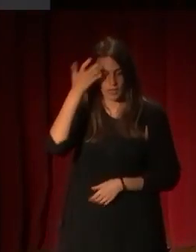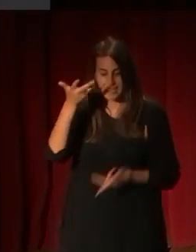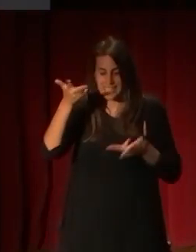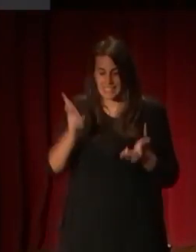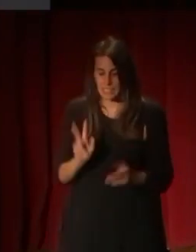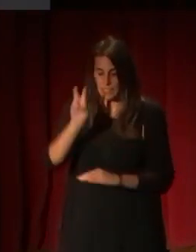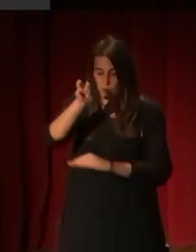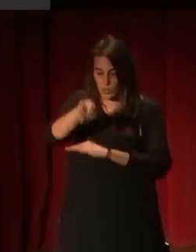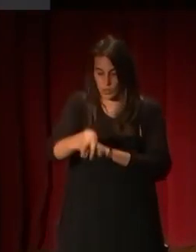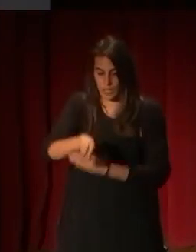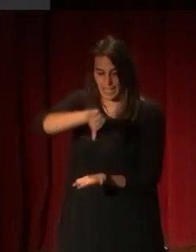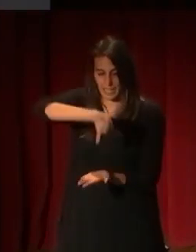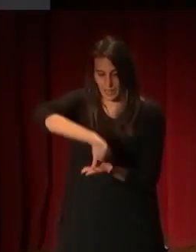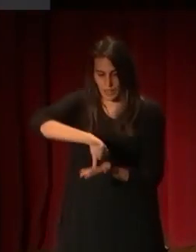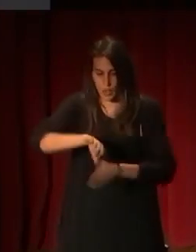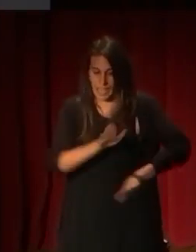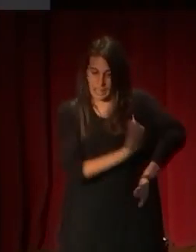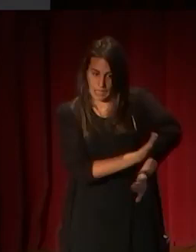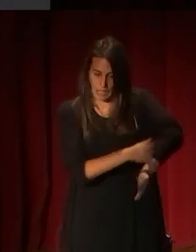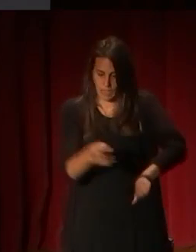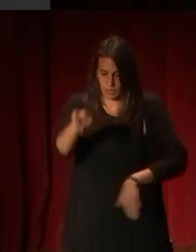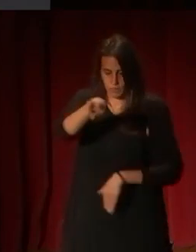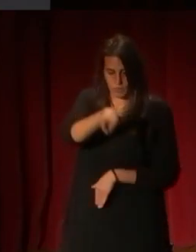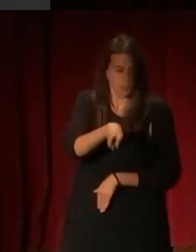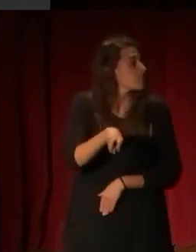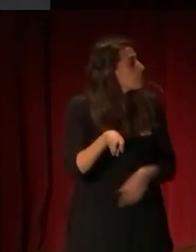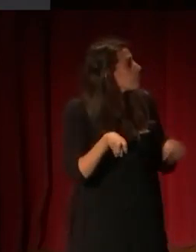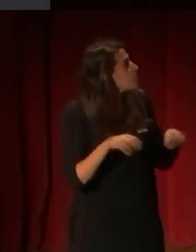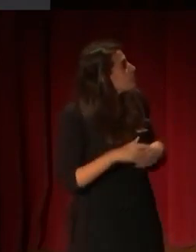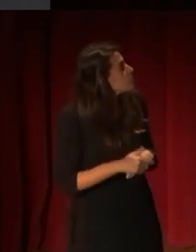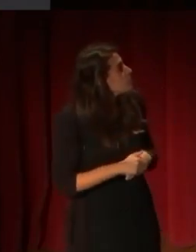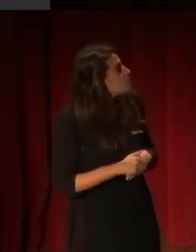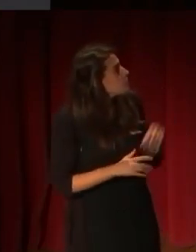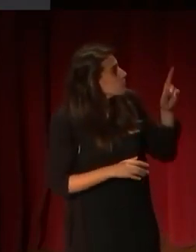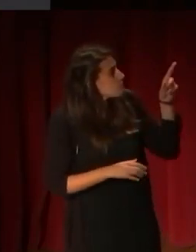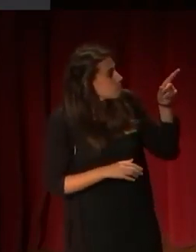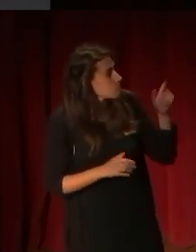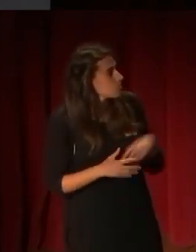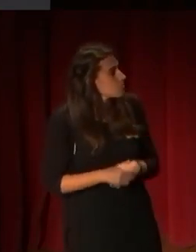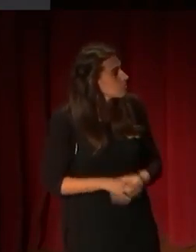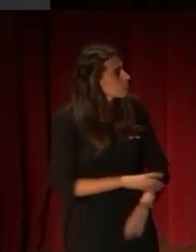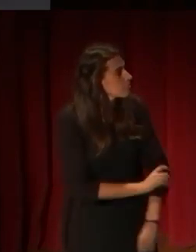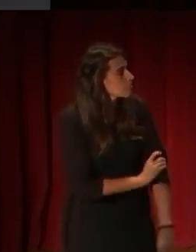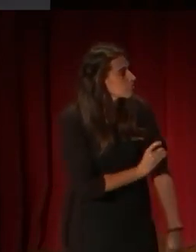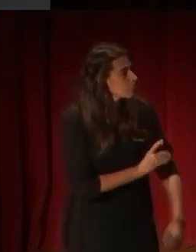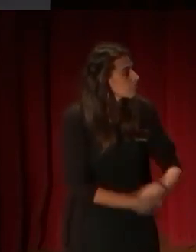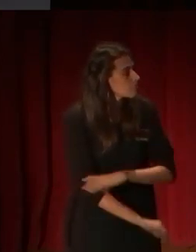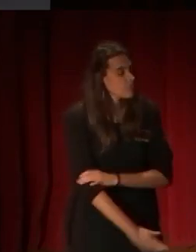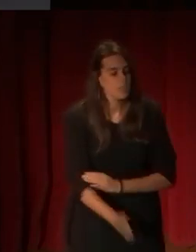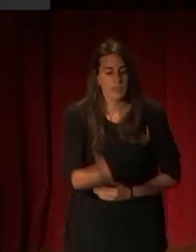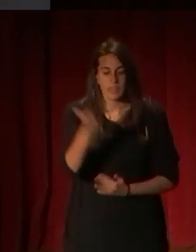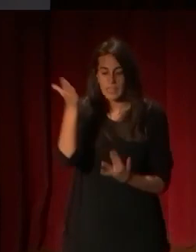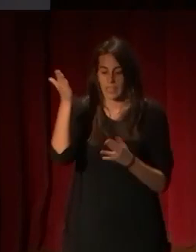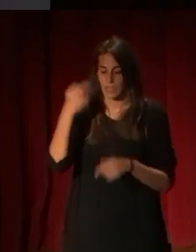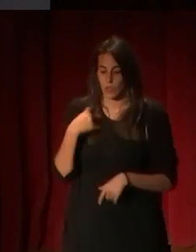el centro de la fachada izquierda aquí en el centro de la fachada izquierda en medio de las